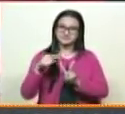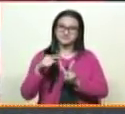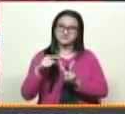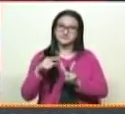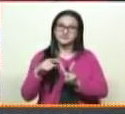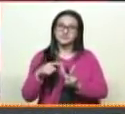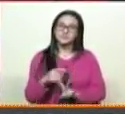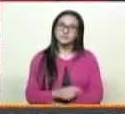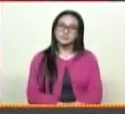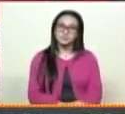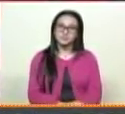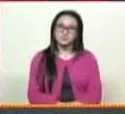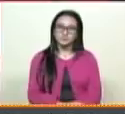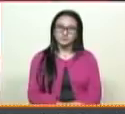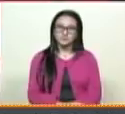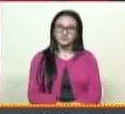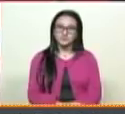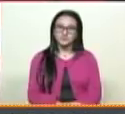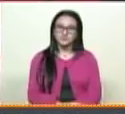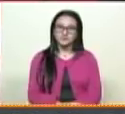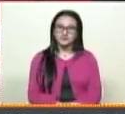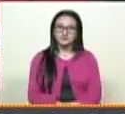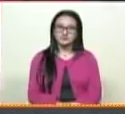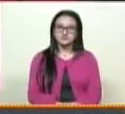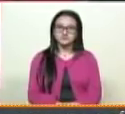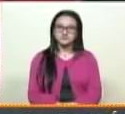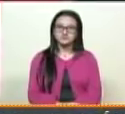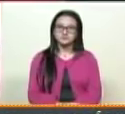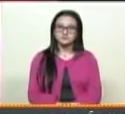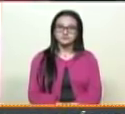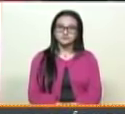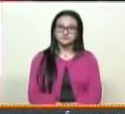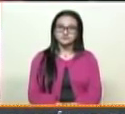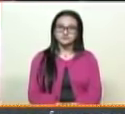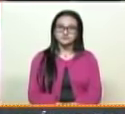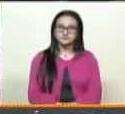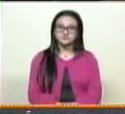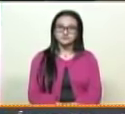ustedes a los estudios y estableceremos un nuevo contacto cuando la información así lo requiera. Adelante.